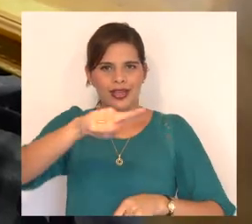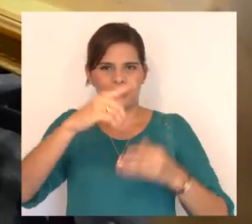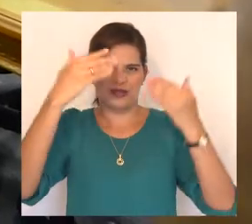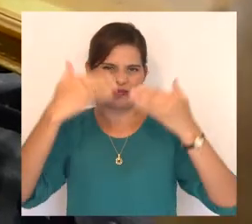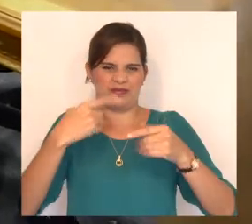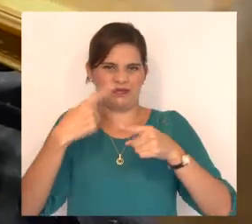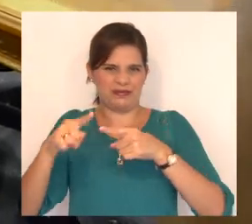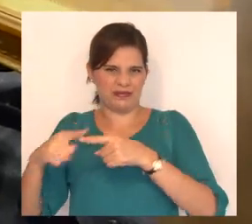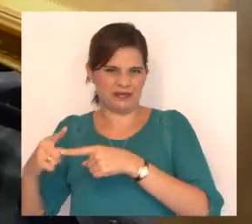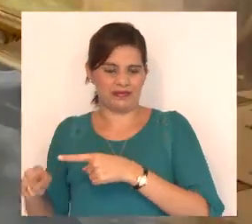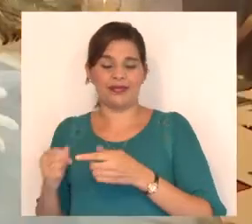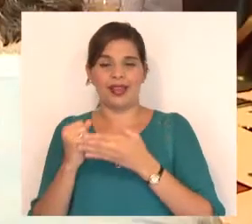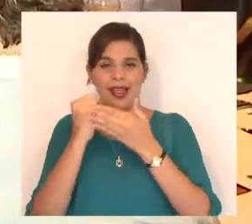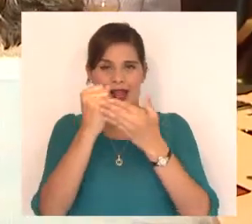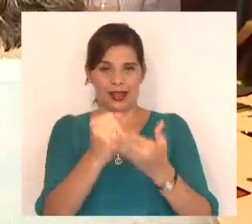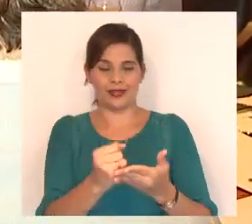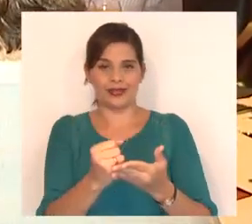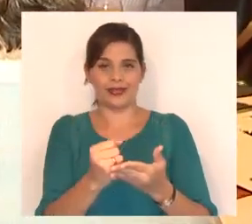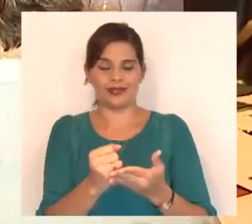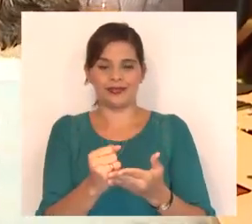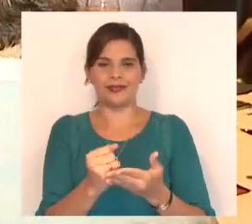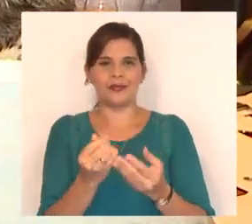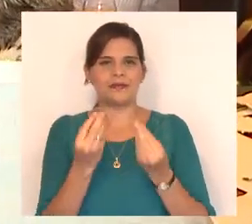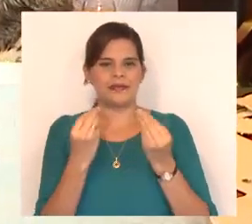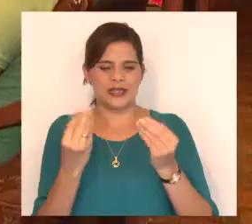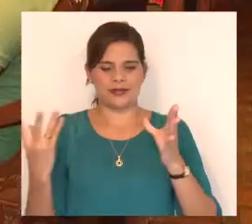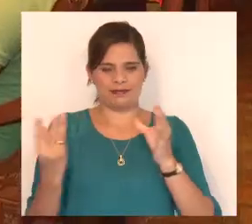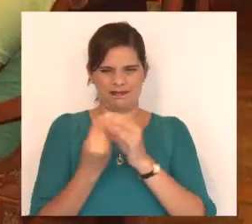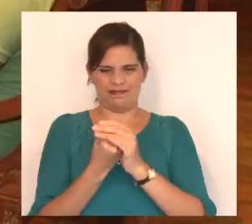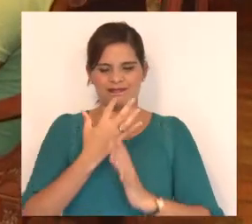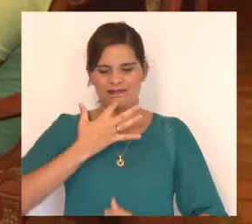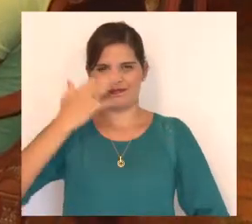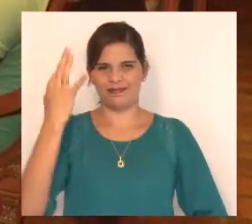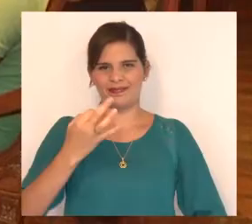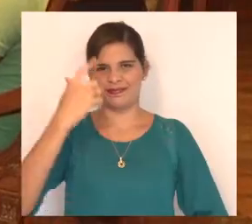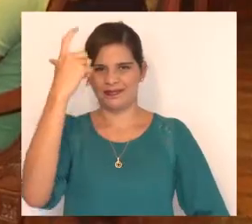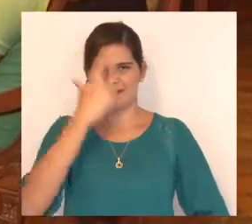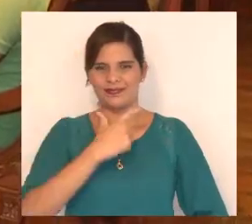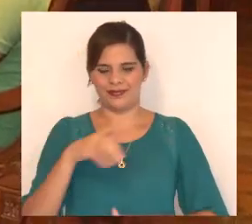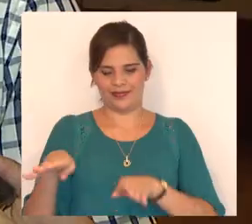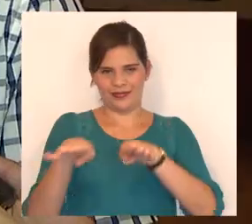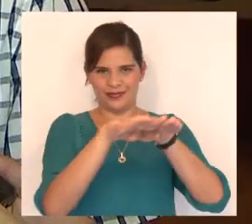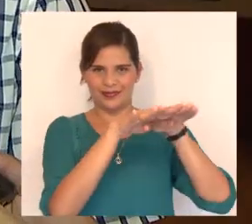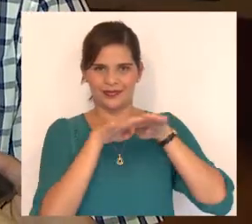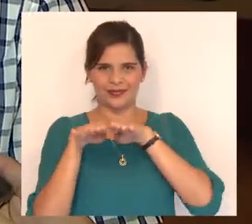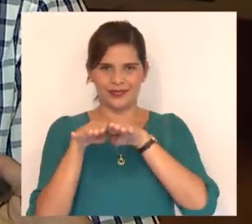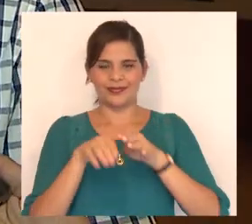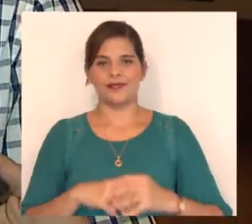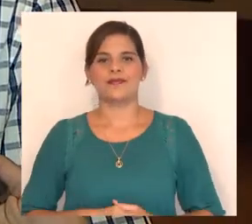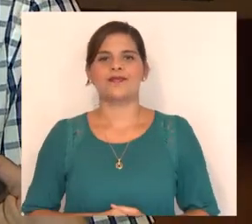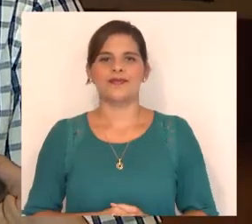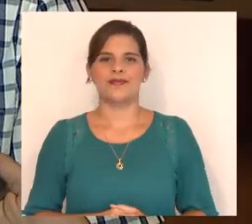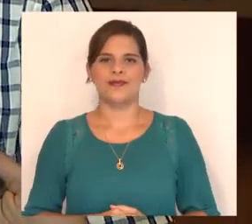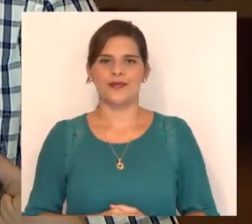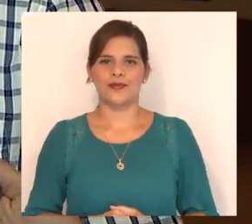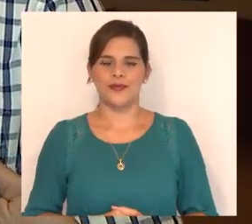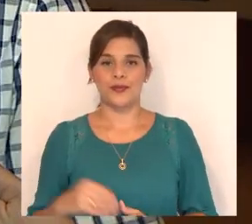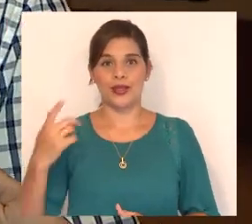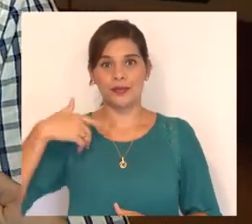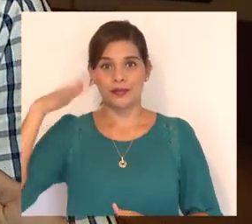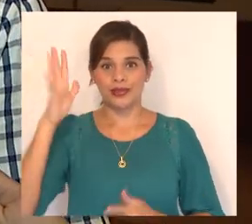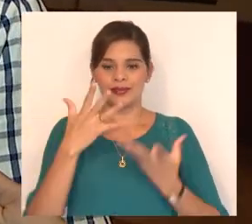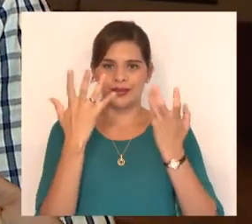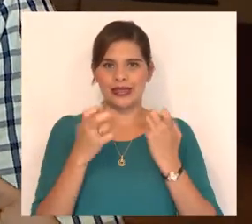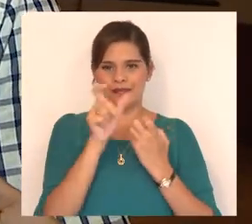capacidad diferencial de aprendizaje, garantizando una inclusión real y efectiva en condiciones de igualdad. Y en general, buscar que las personas